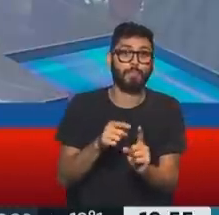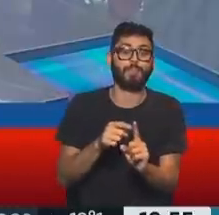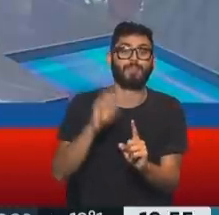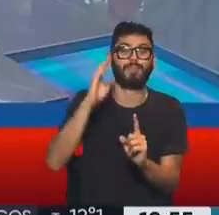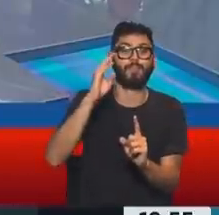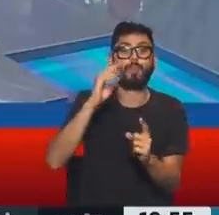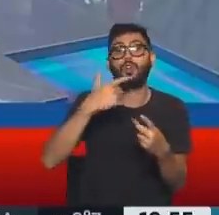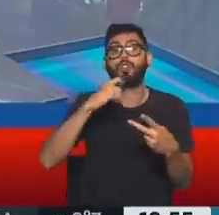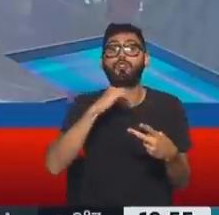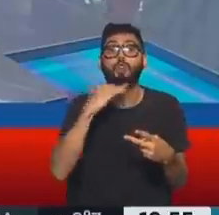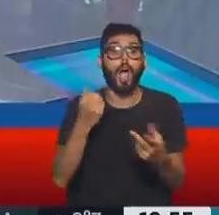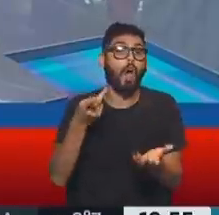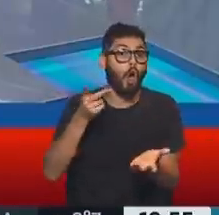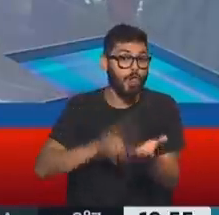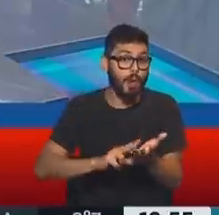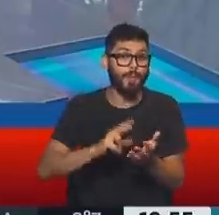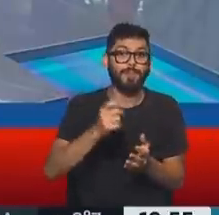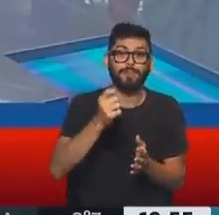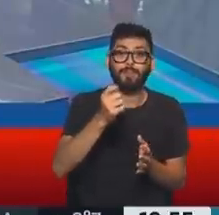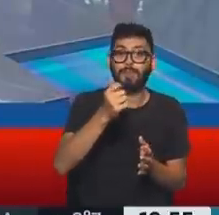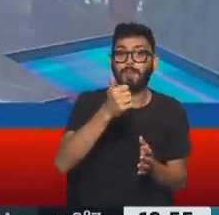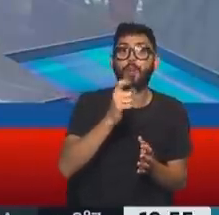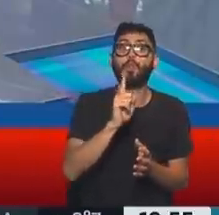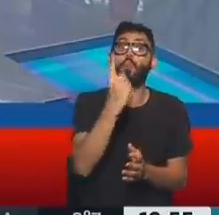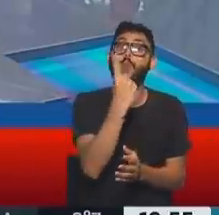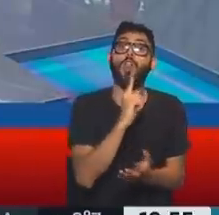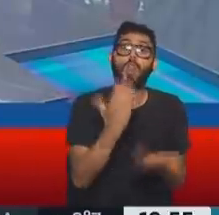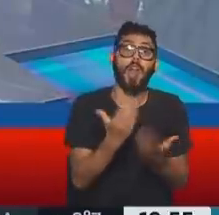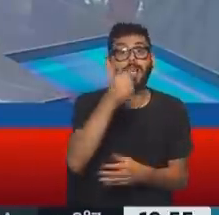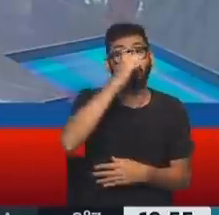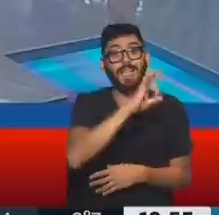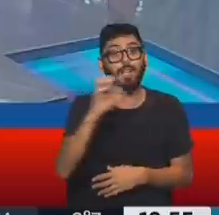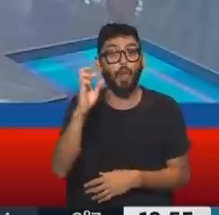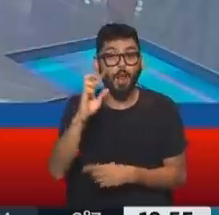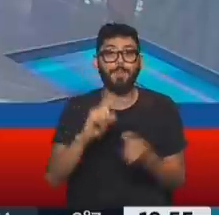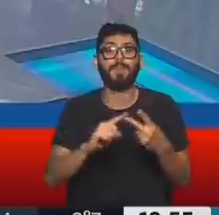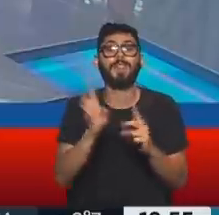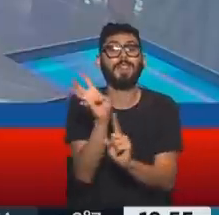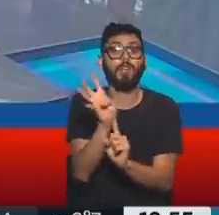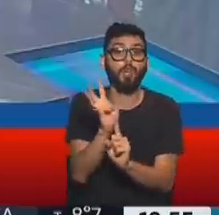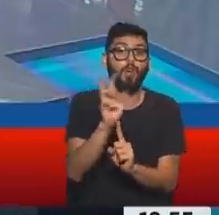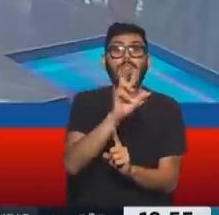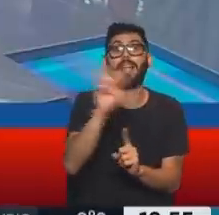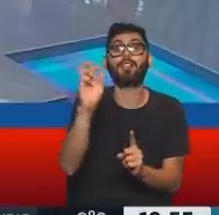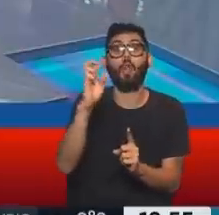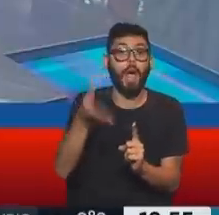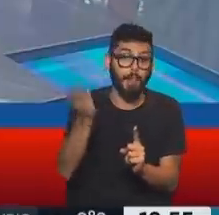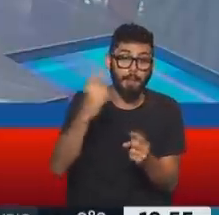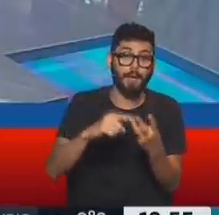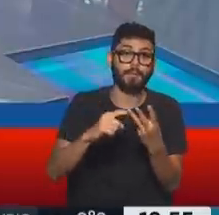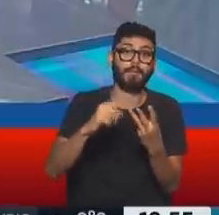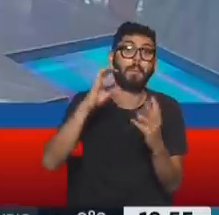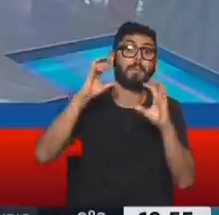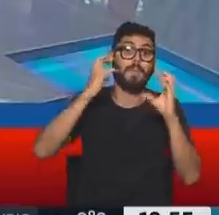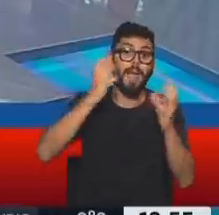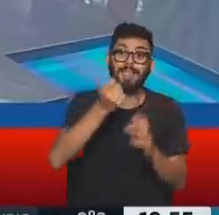que sea nuevamente a los 600 dólares por tonelada el trigo supera los 300 dólares el maíz los 200 dólares casi